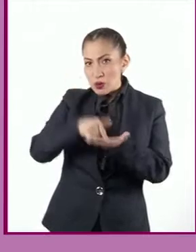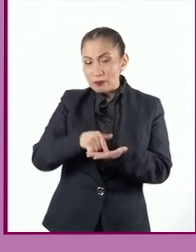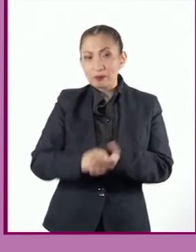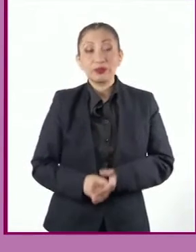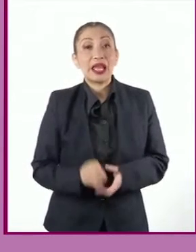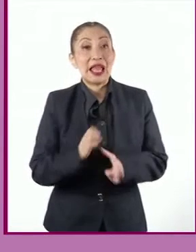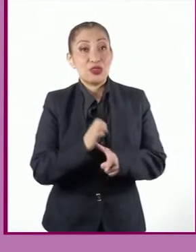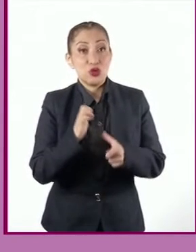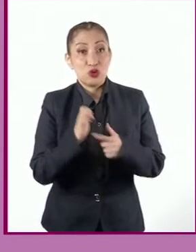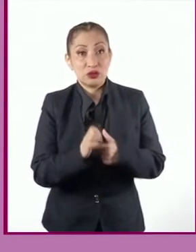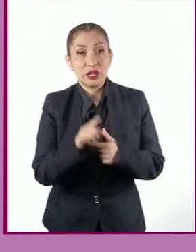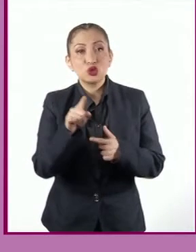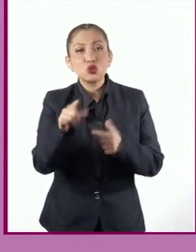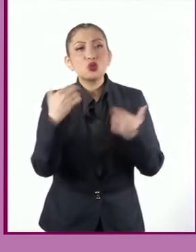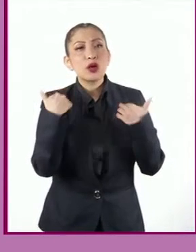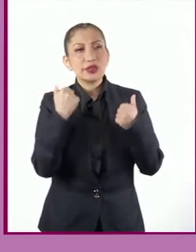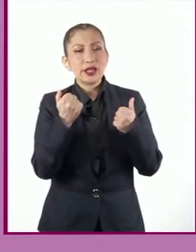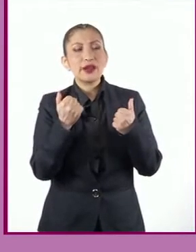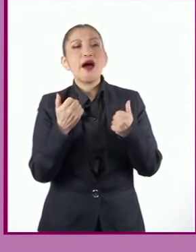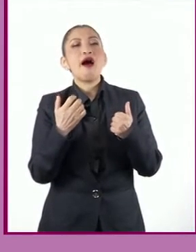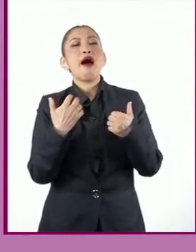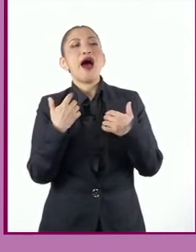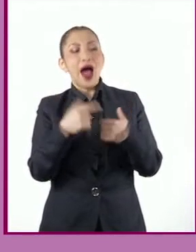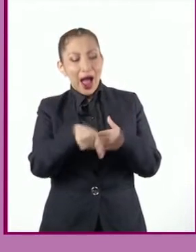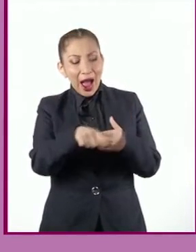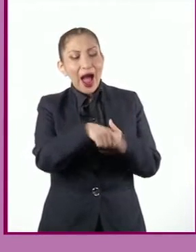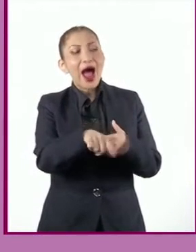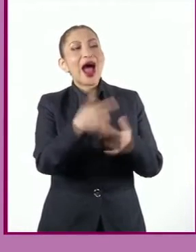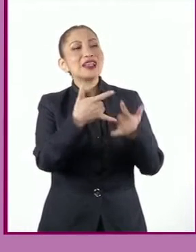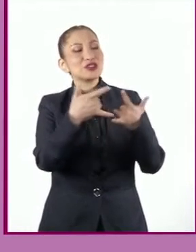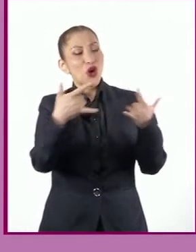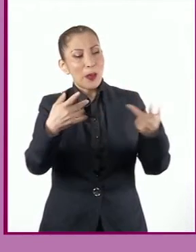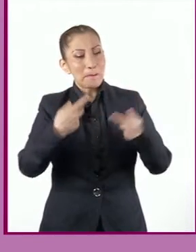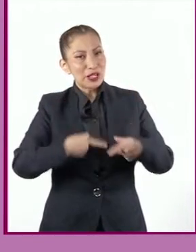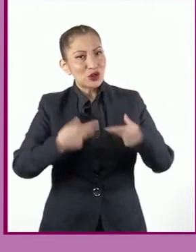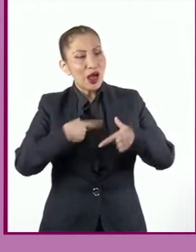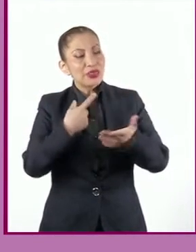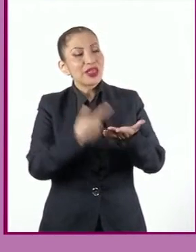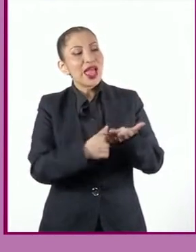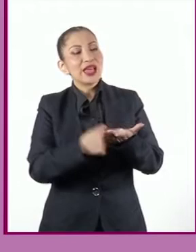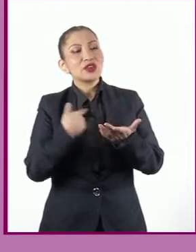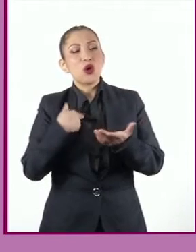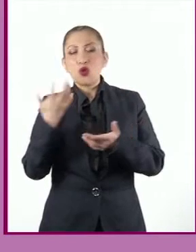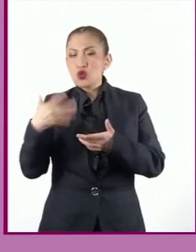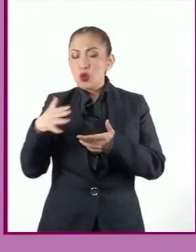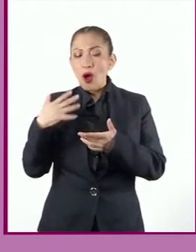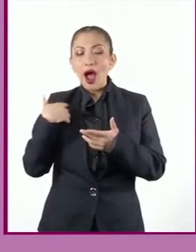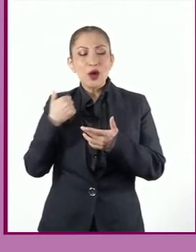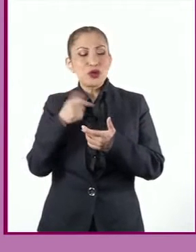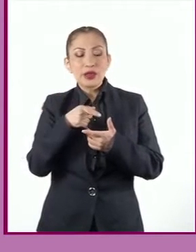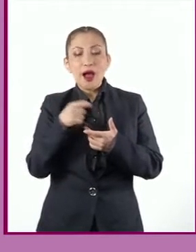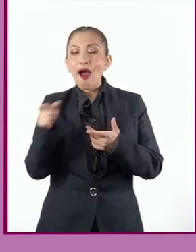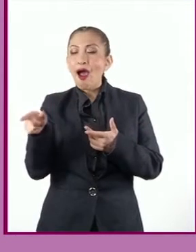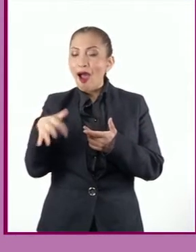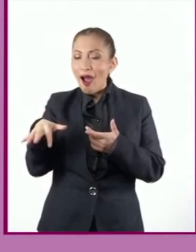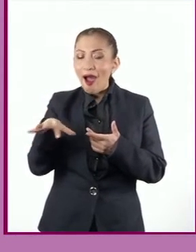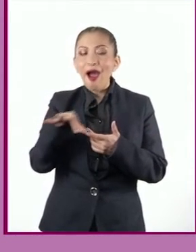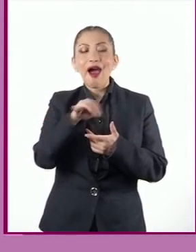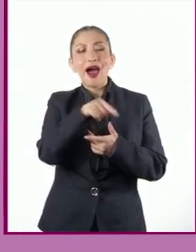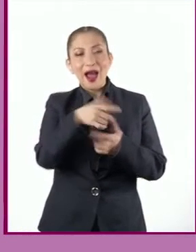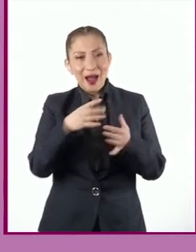A partir de ello, entenderán las motivaciones de los personajes, buscarán lo que no entendieron y otros